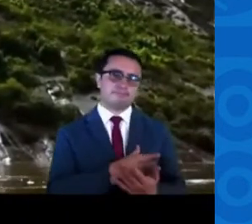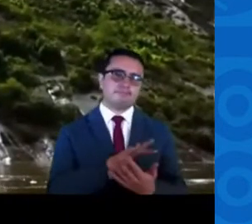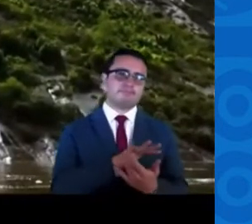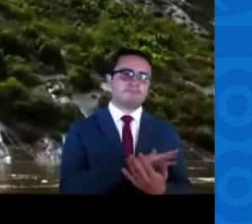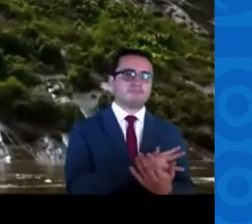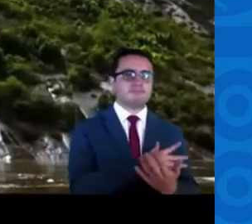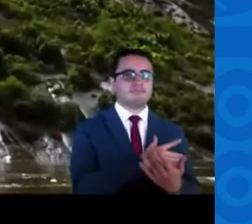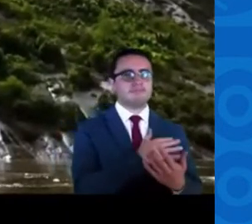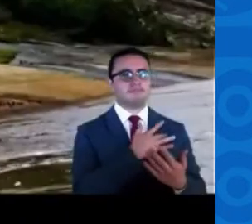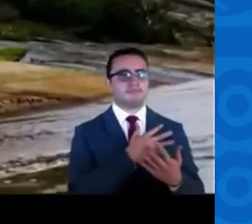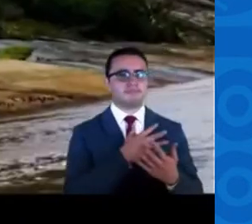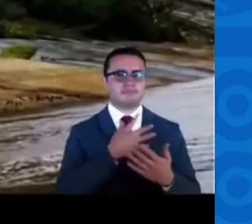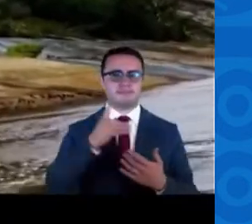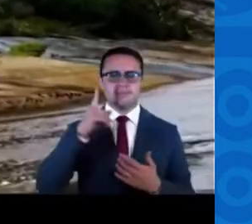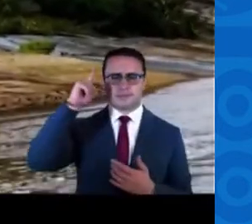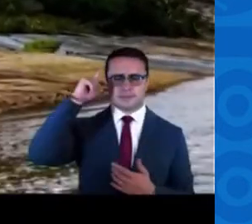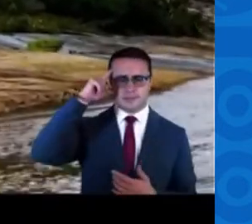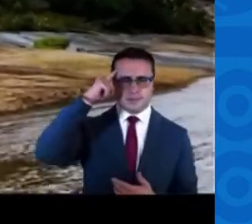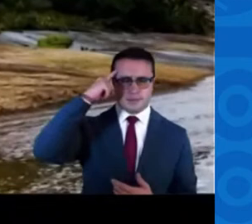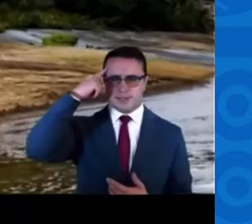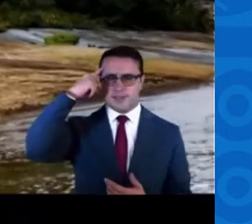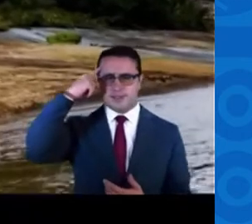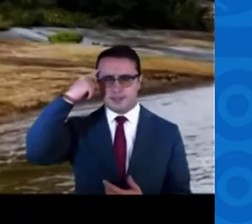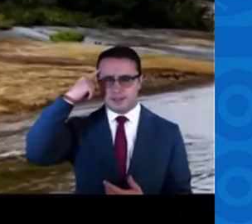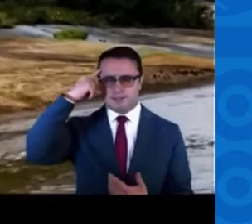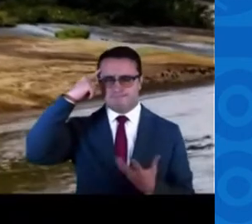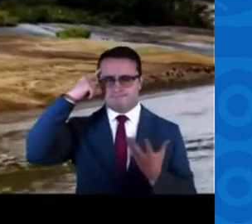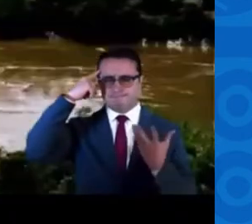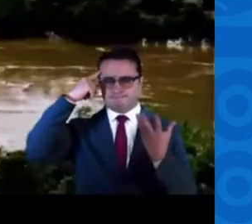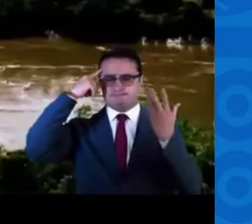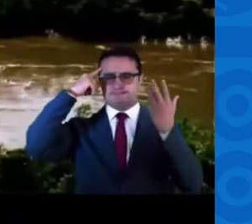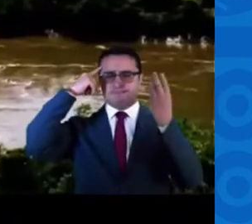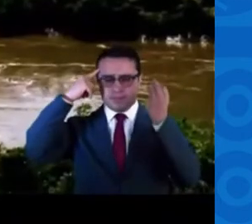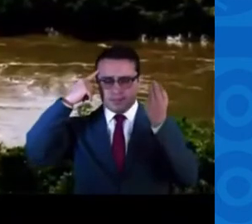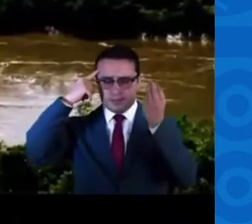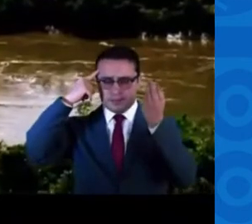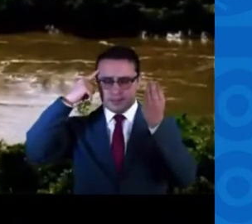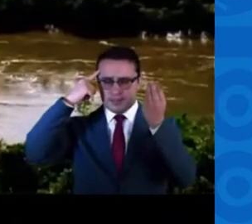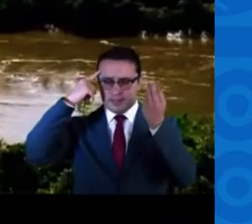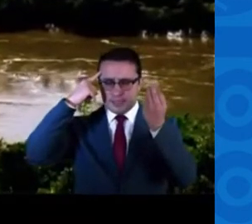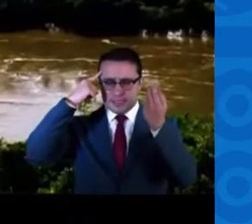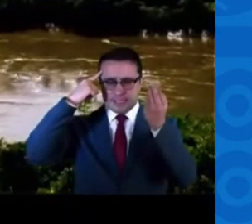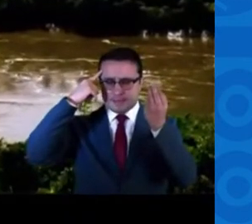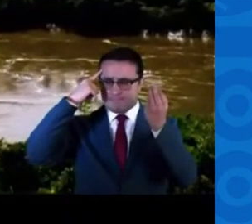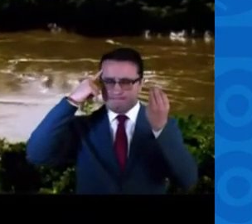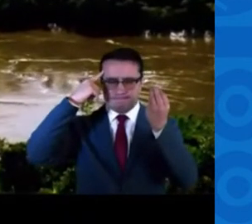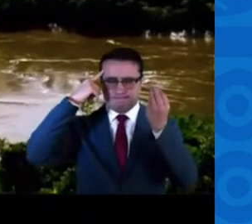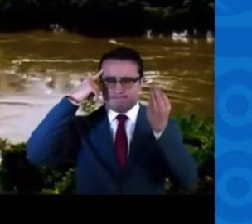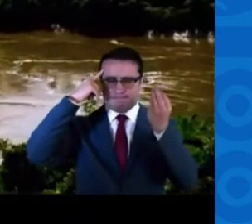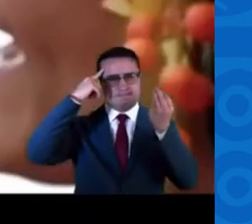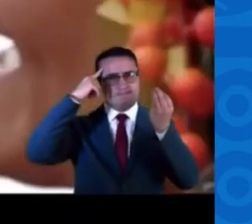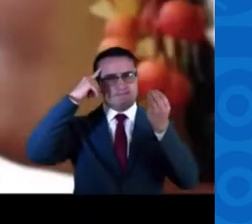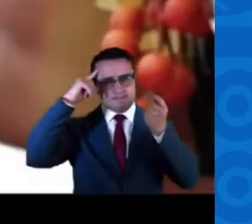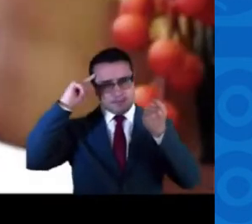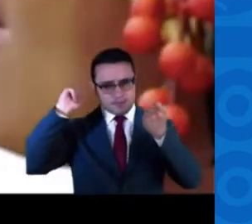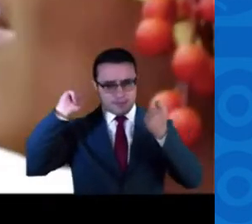El pensamiento se apaga y se muere el